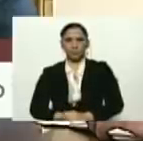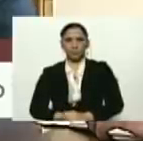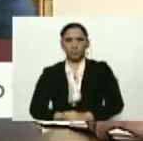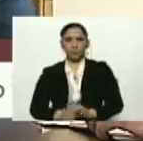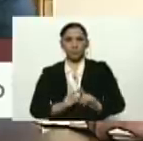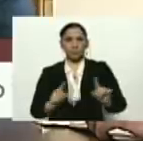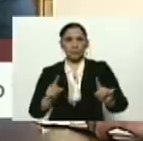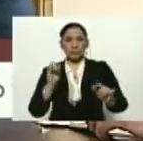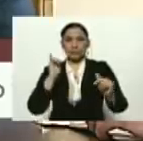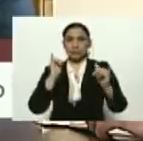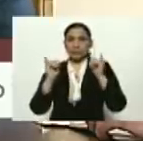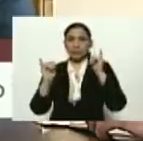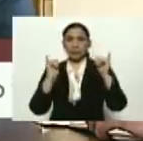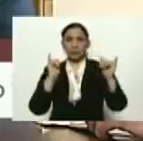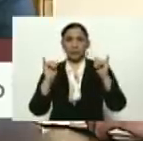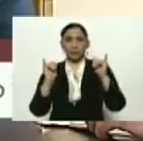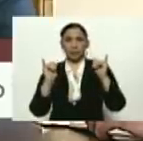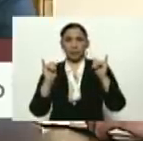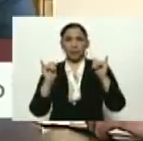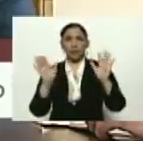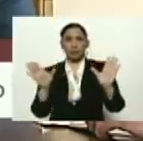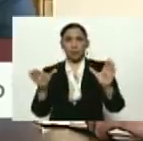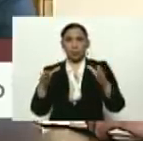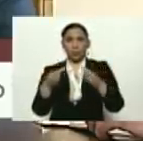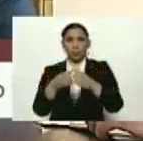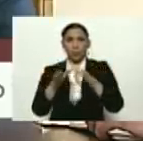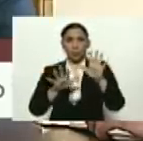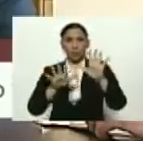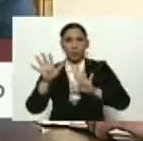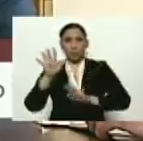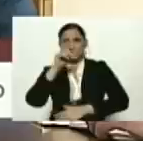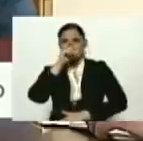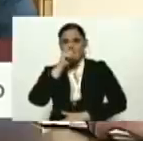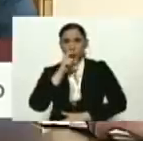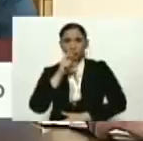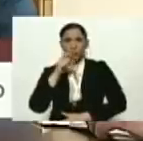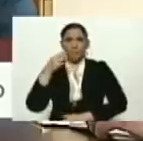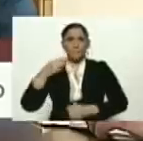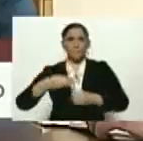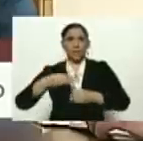para celebrar desde esa reunión los 15 años de Petrocaribe.